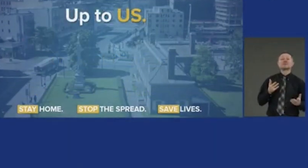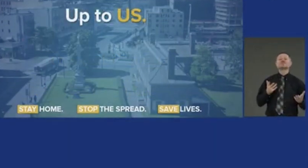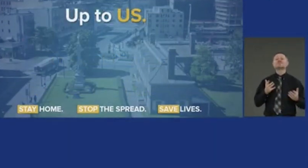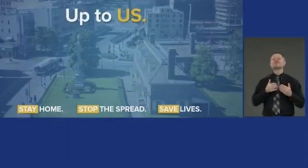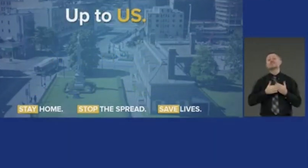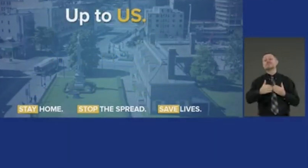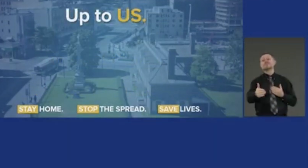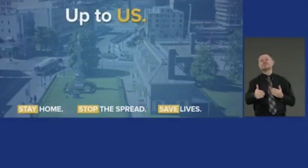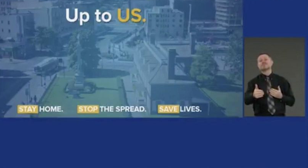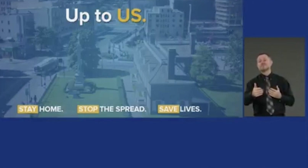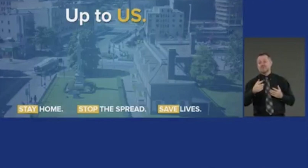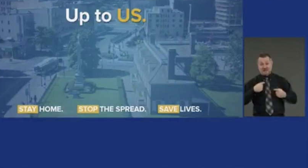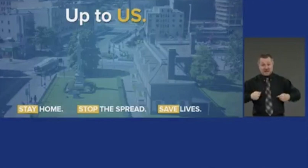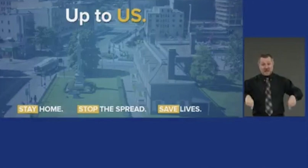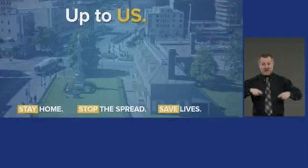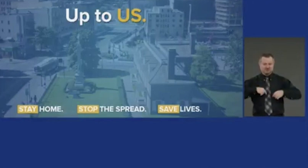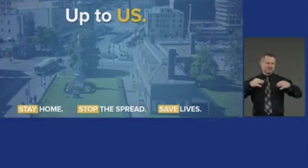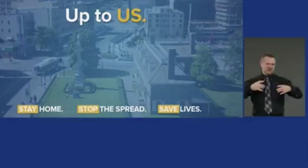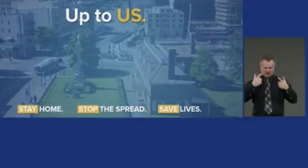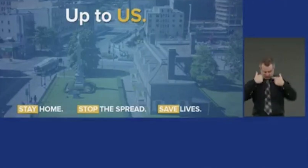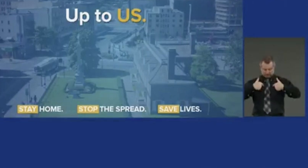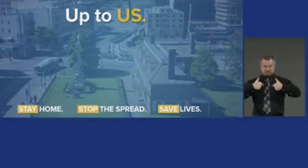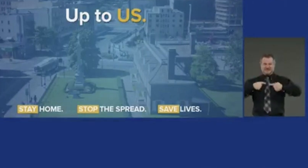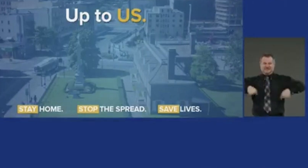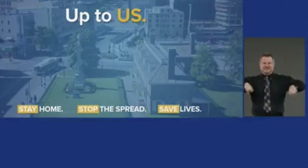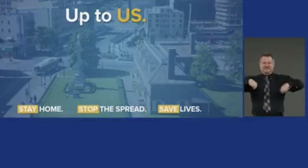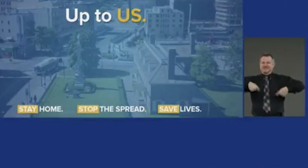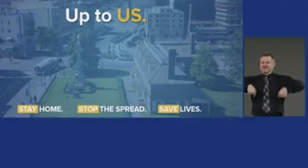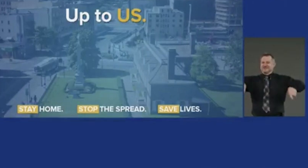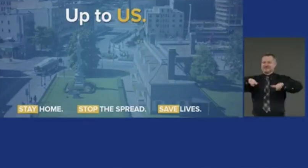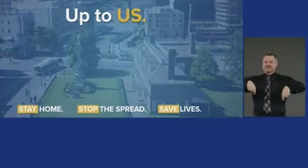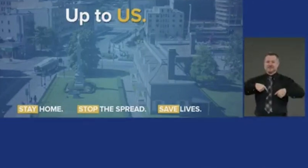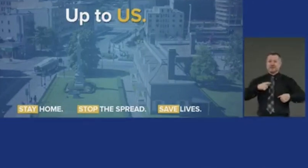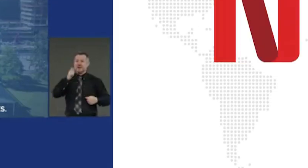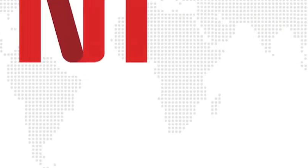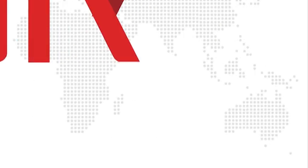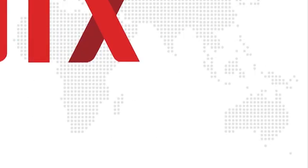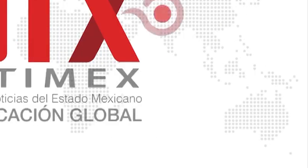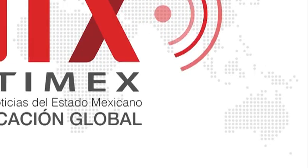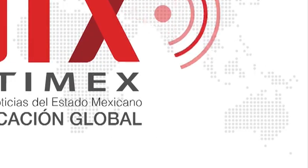normalidad, en donde todos deberán portar mascarillas y mantener distanciamiento social.